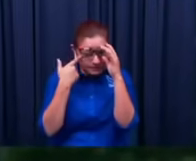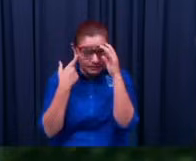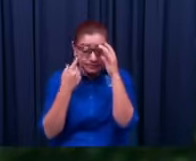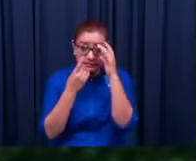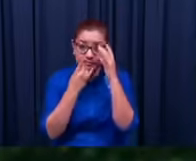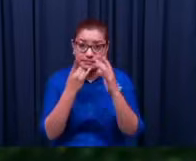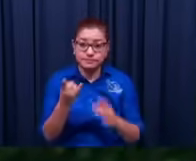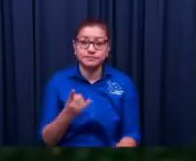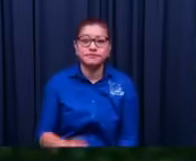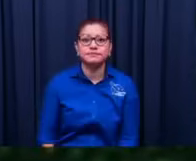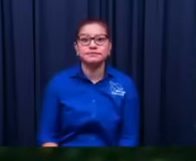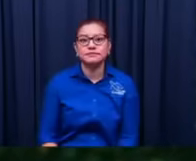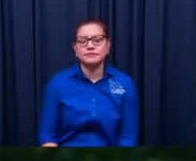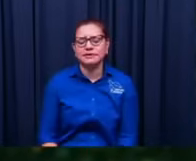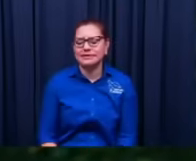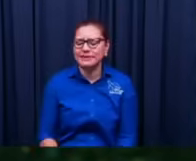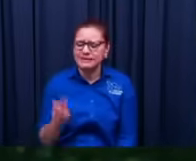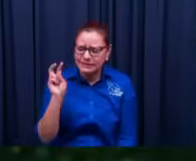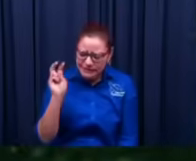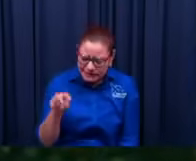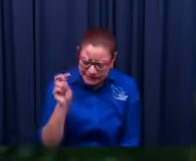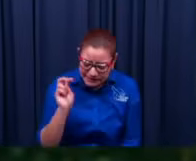Hay que componer las cosas, hermano.